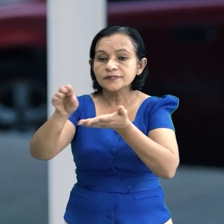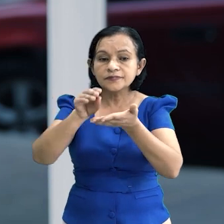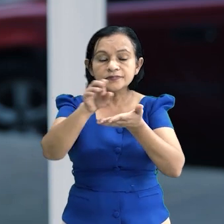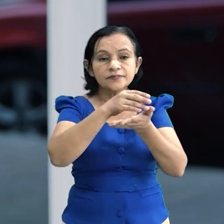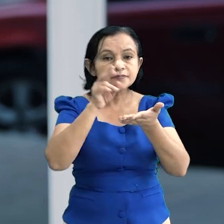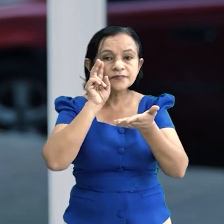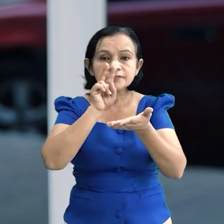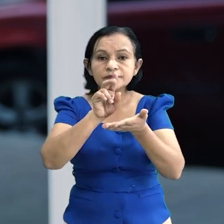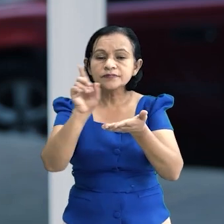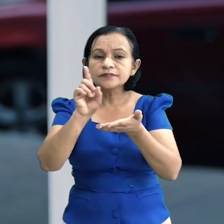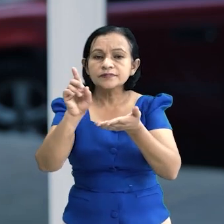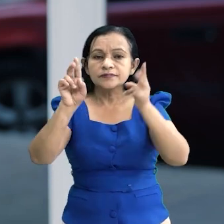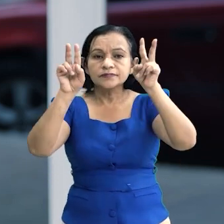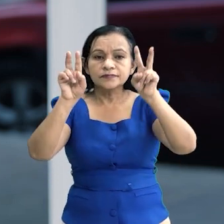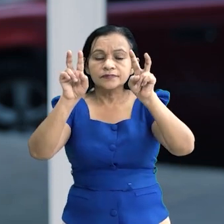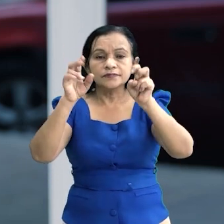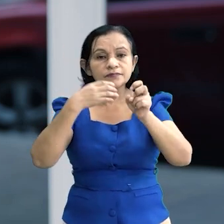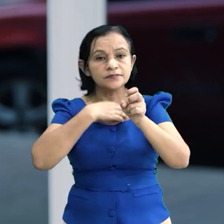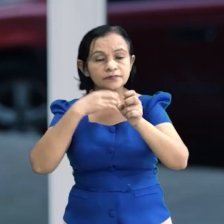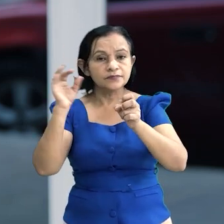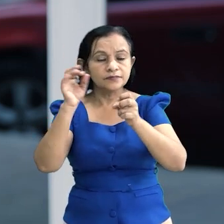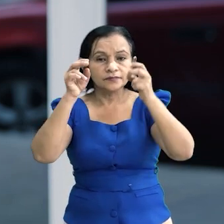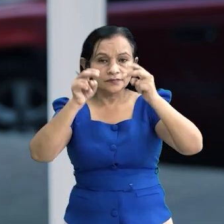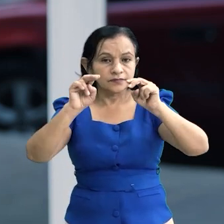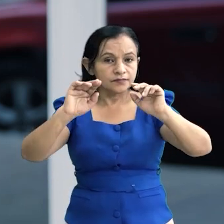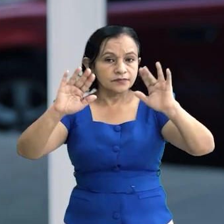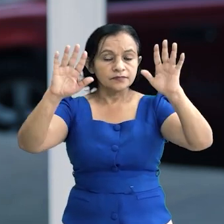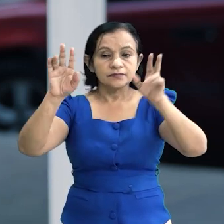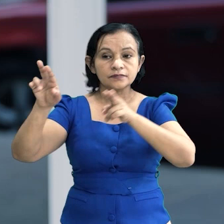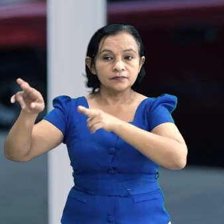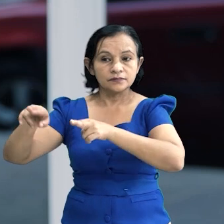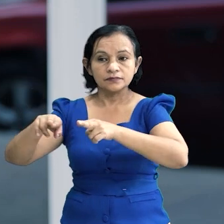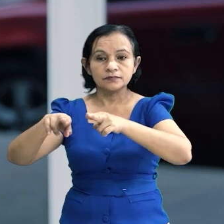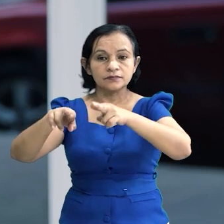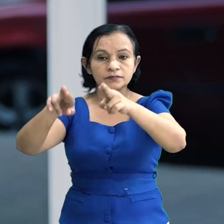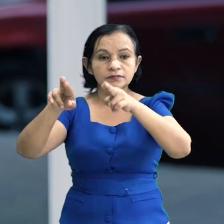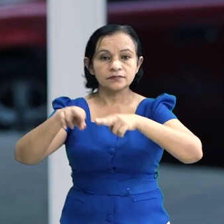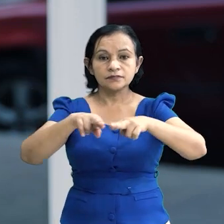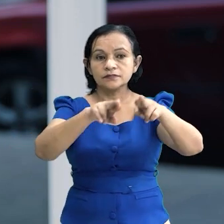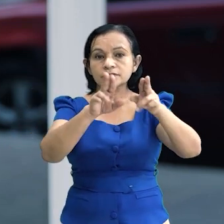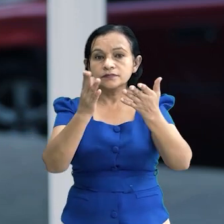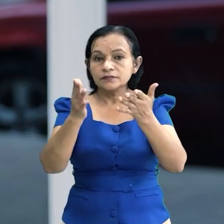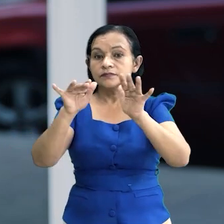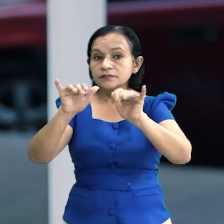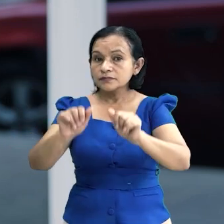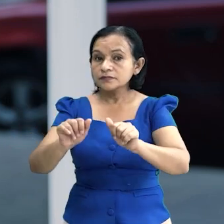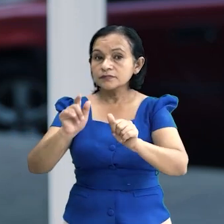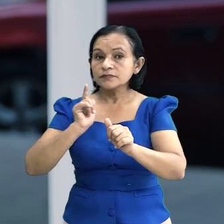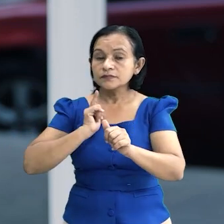recogiendo información sobre el comportamiento natural de los ríos, pero también cuando estos ya